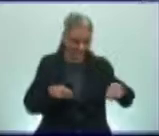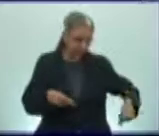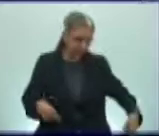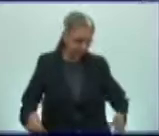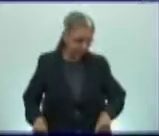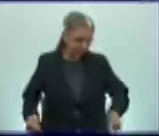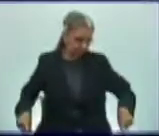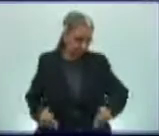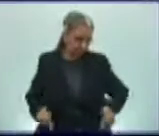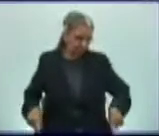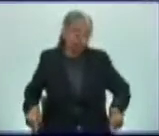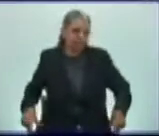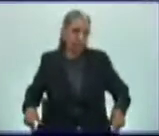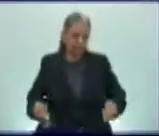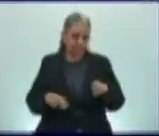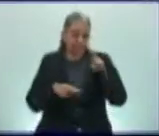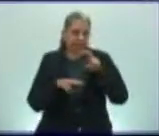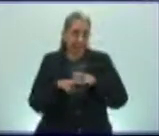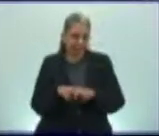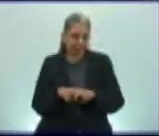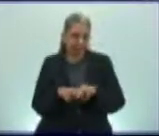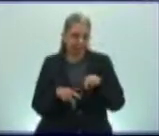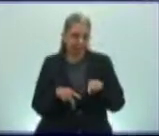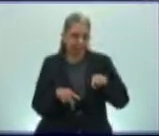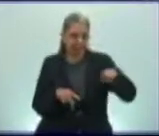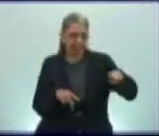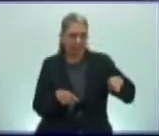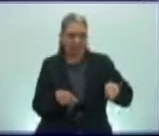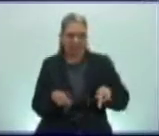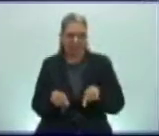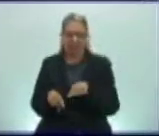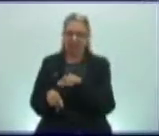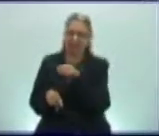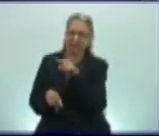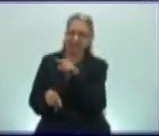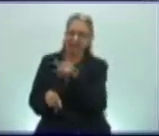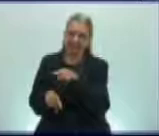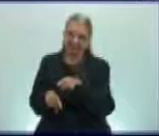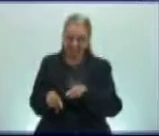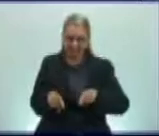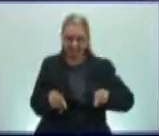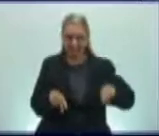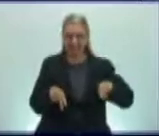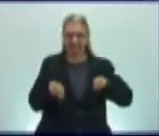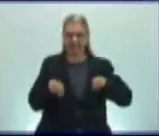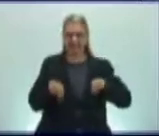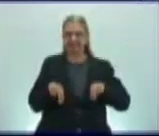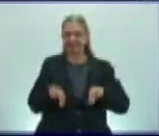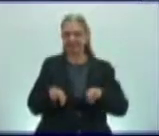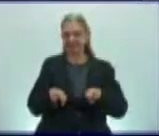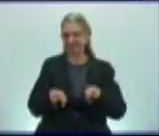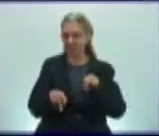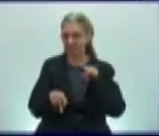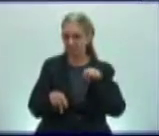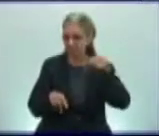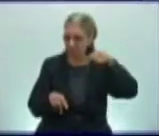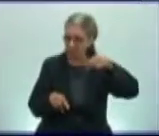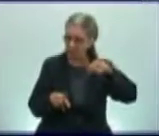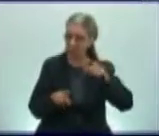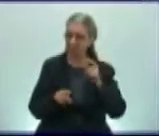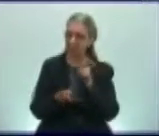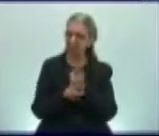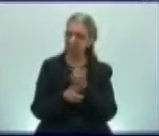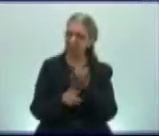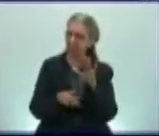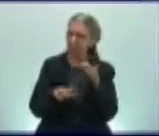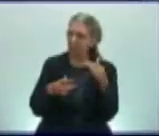más que esa longitud del arco, que hoy vamos a estar determinando. Luego,